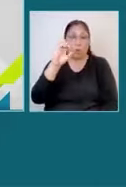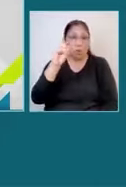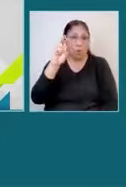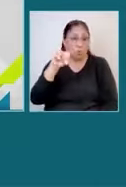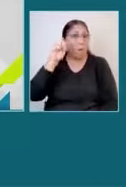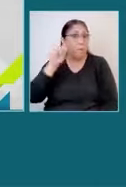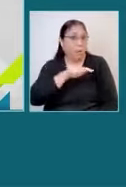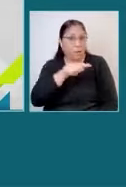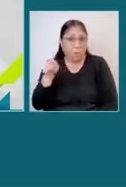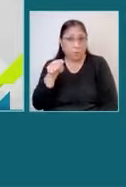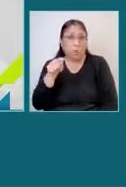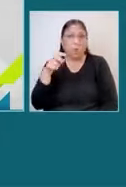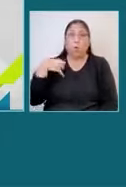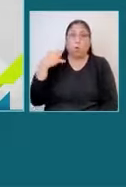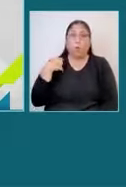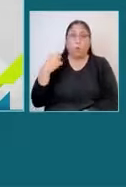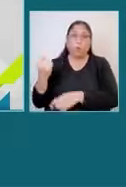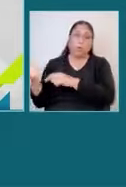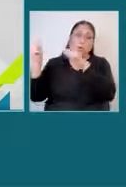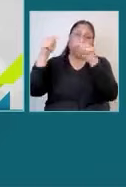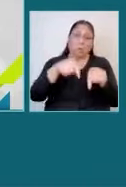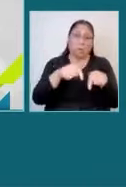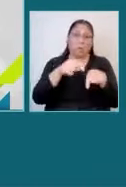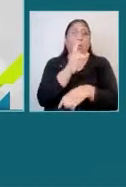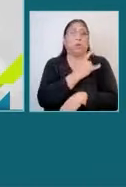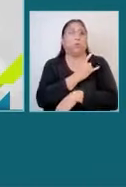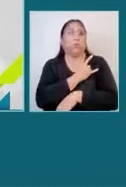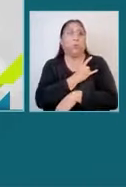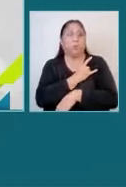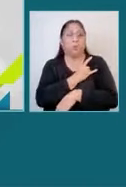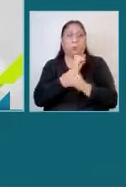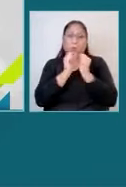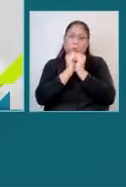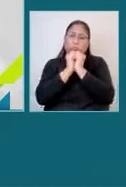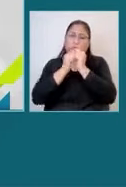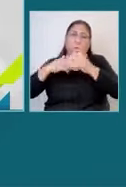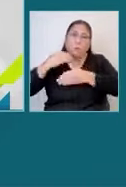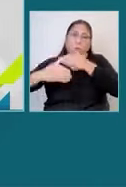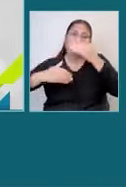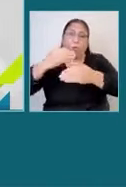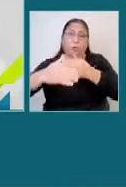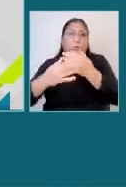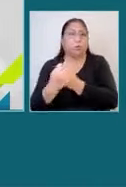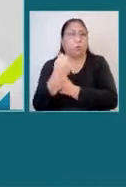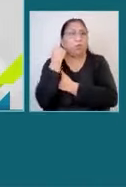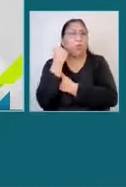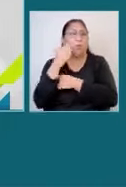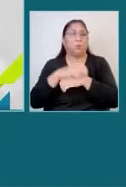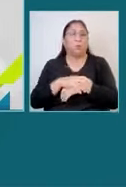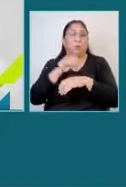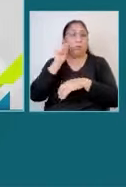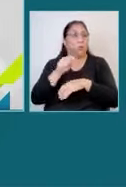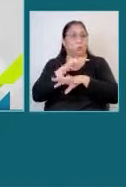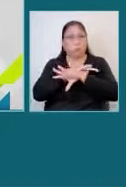puedan regresar a sus universidades a acompañar este proceso de fortalecimiento institucional. Y finalmente, con esto